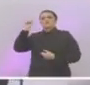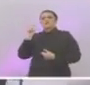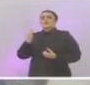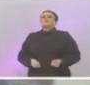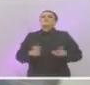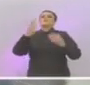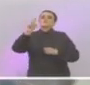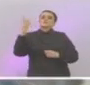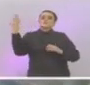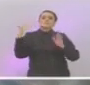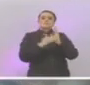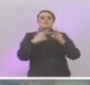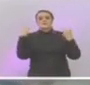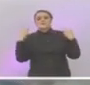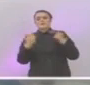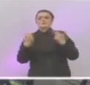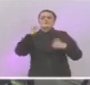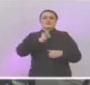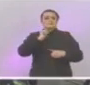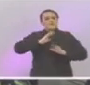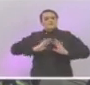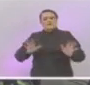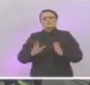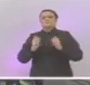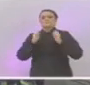35 mil maestras y maestros.